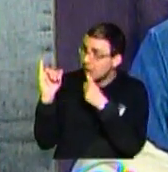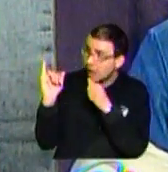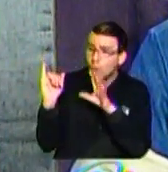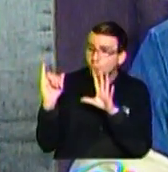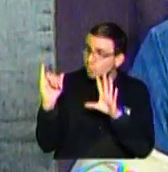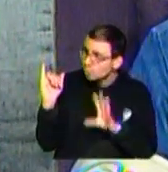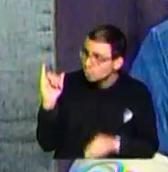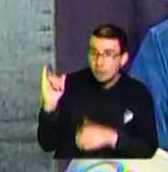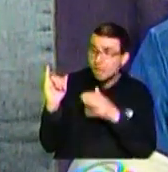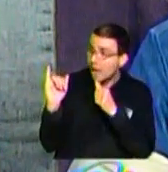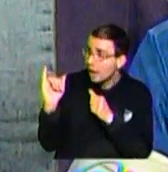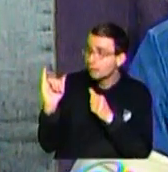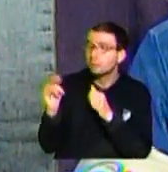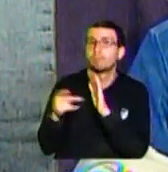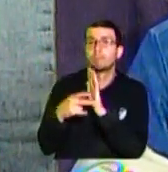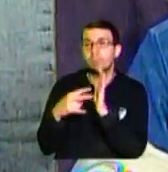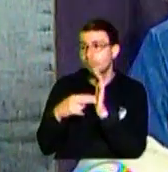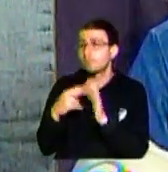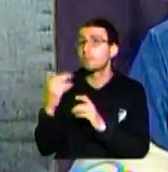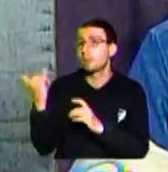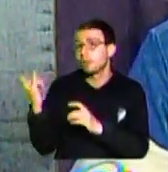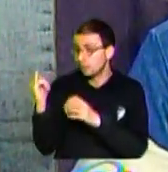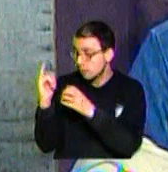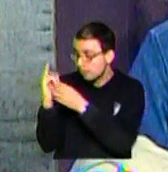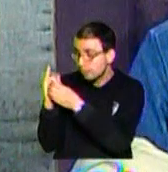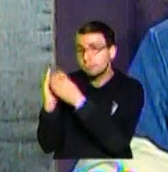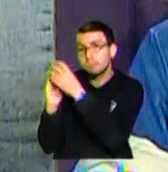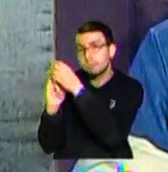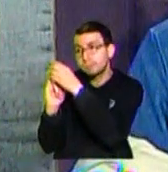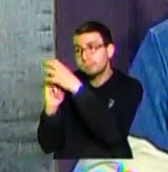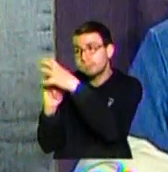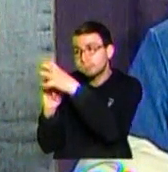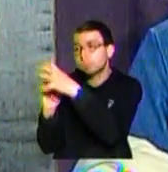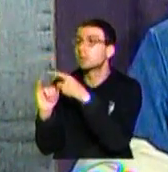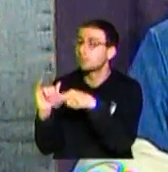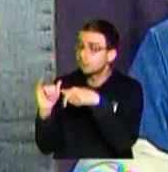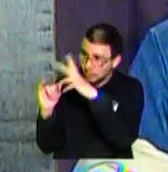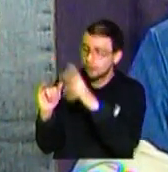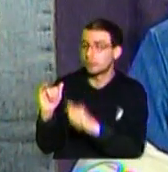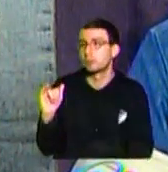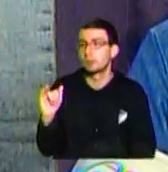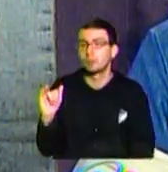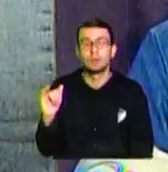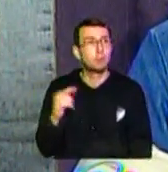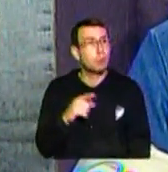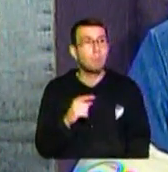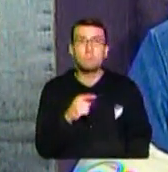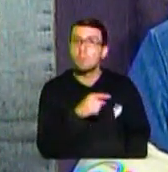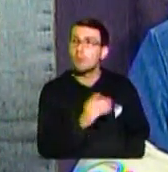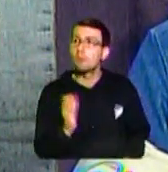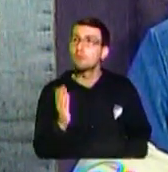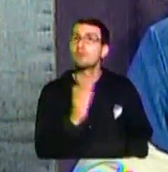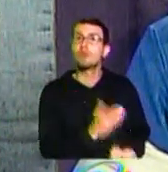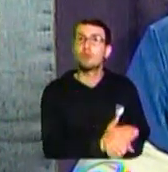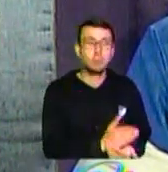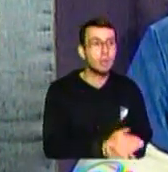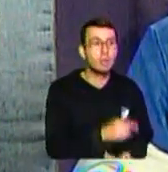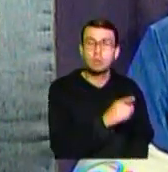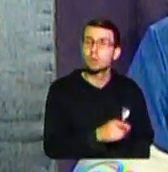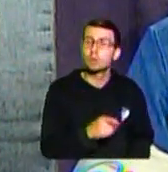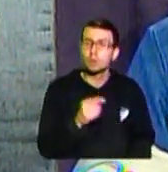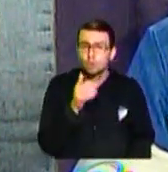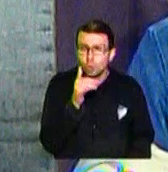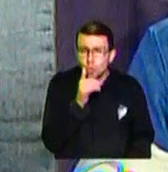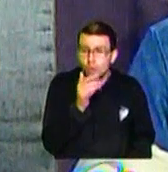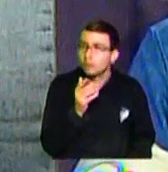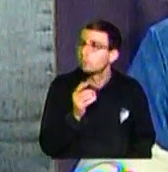desaparece, es porque estamos ante un tumor quístico de ovario. La señora fue, se levantó, fue y orinó. Dijo, lo